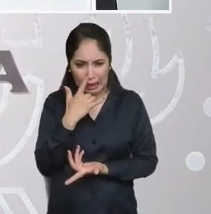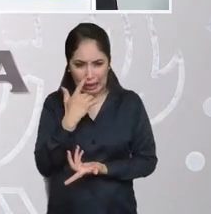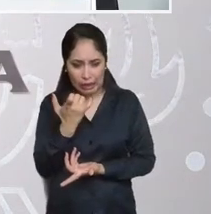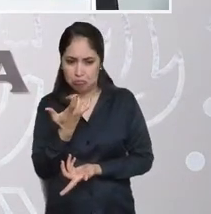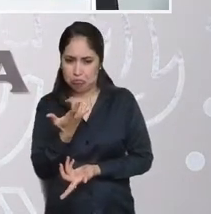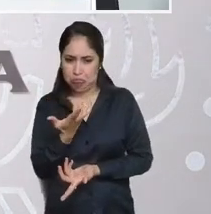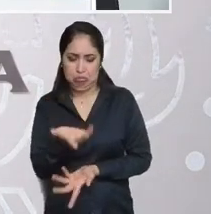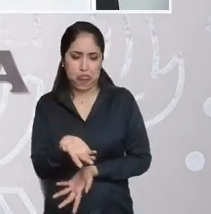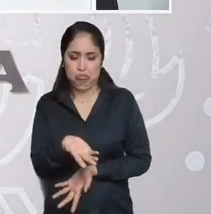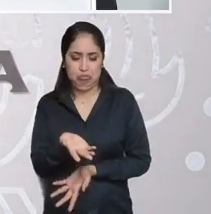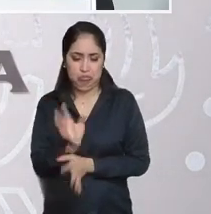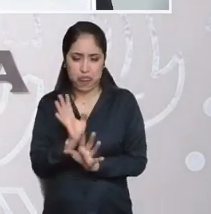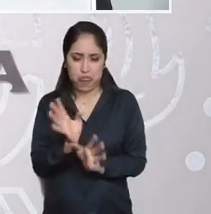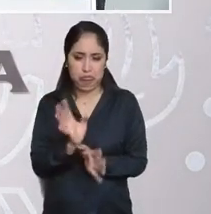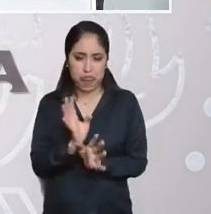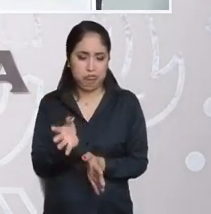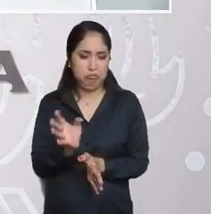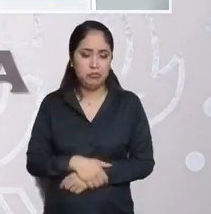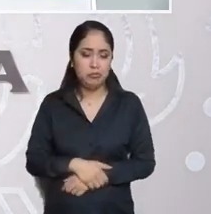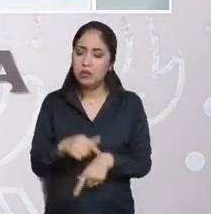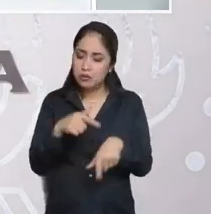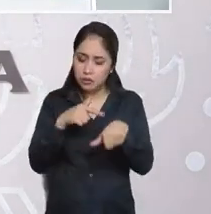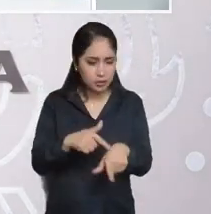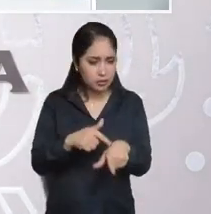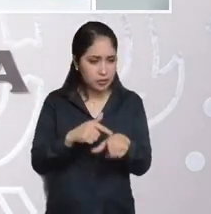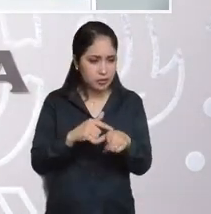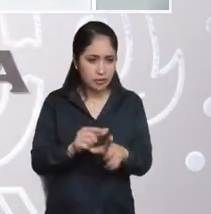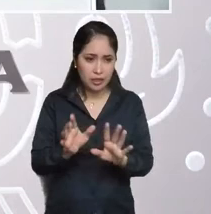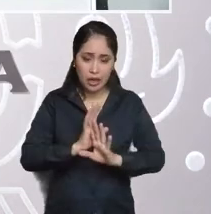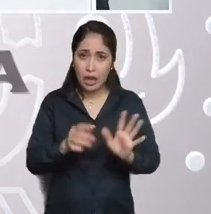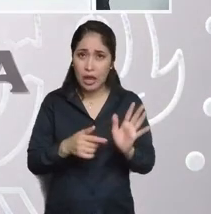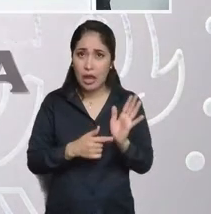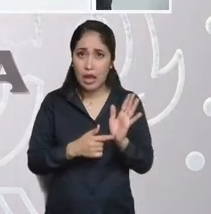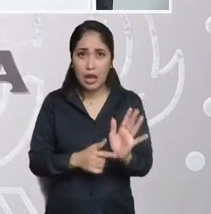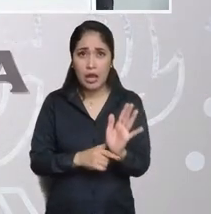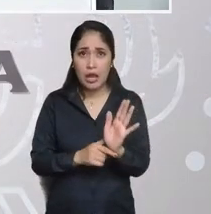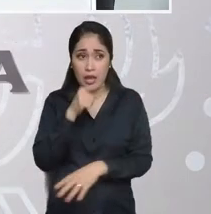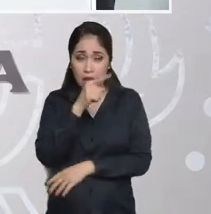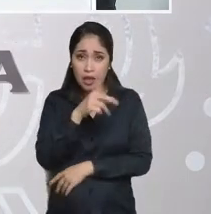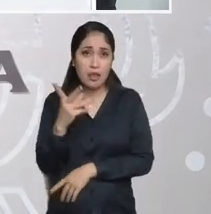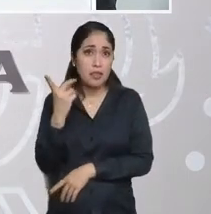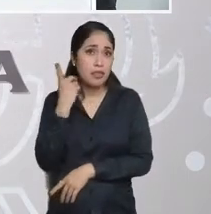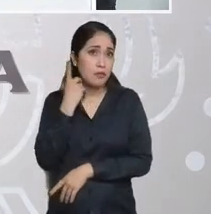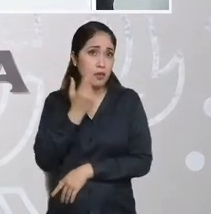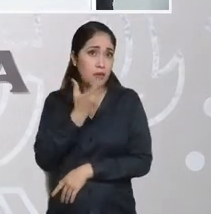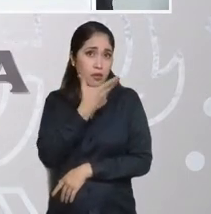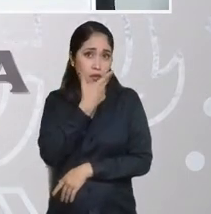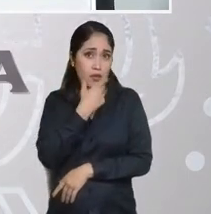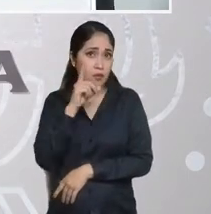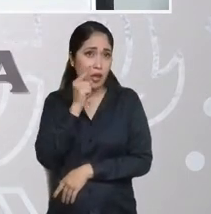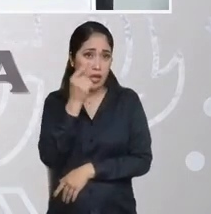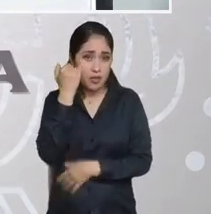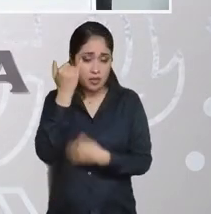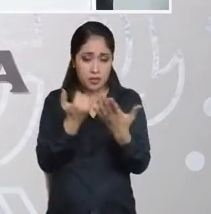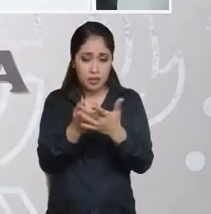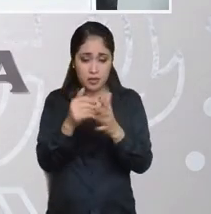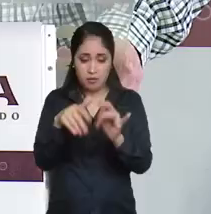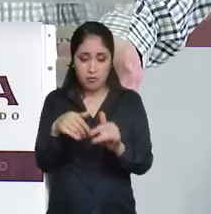Entonces vamos a continuar, se continuaba, son los diputados, ellos son los que tienen iniciativa, yo ya no es el caso mío.